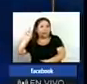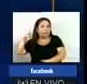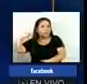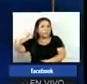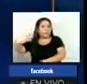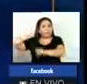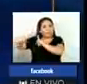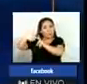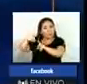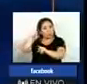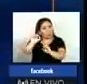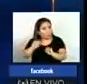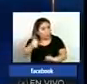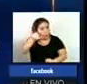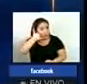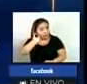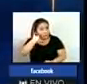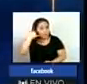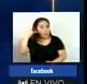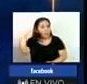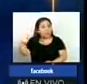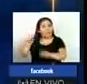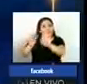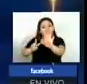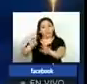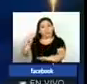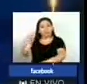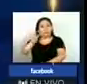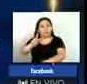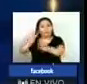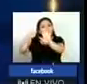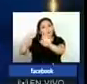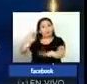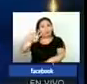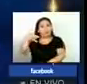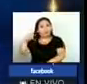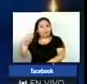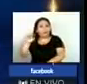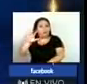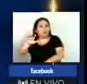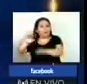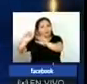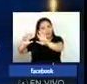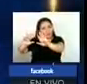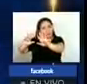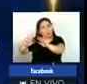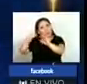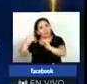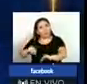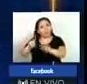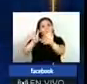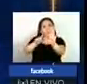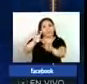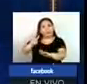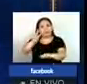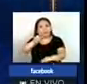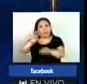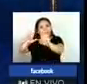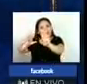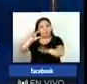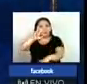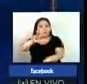positivo y usted se puede contactar al 7127 4058 y al 6428